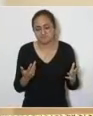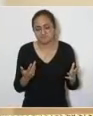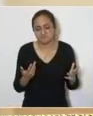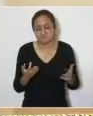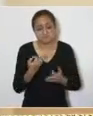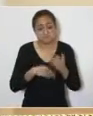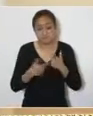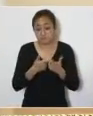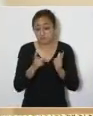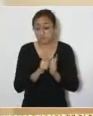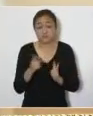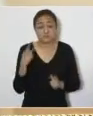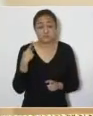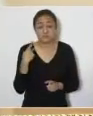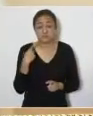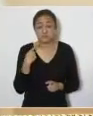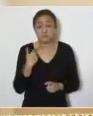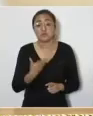los partidos políticos